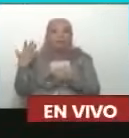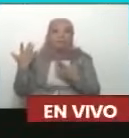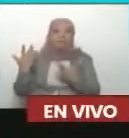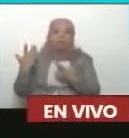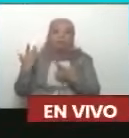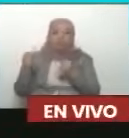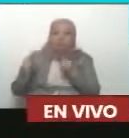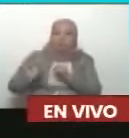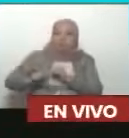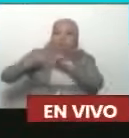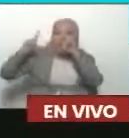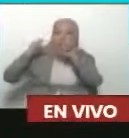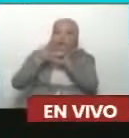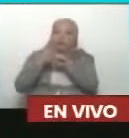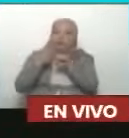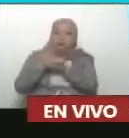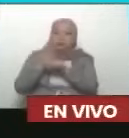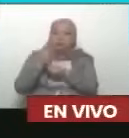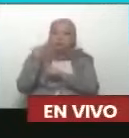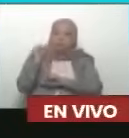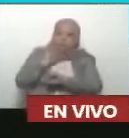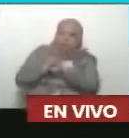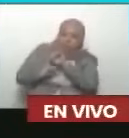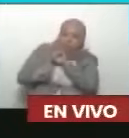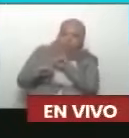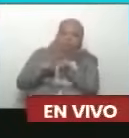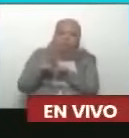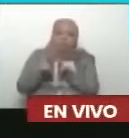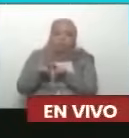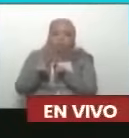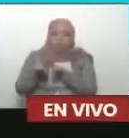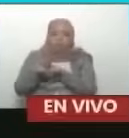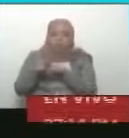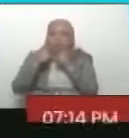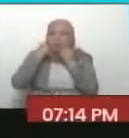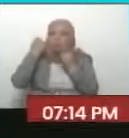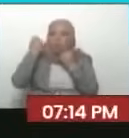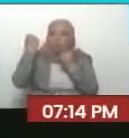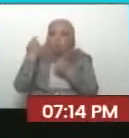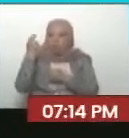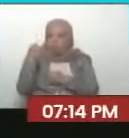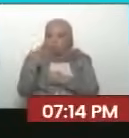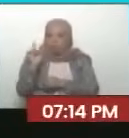la reacción de rechazo y de crítica, de rebeldía.